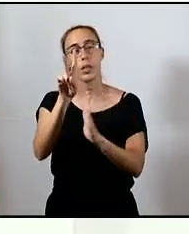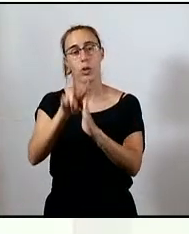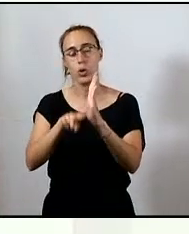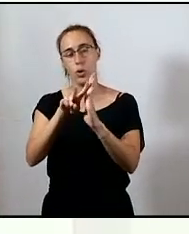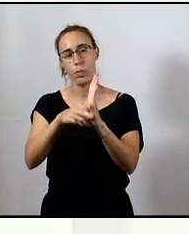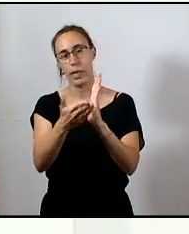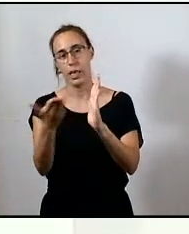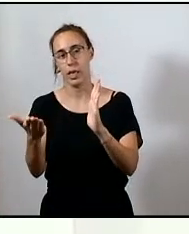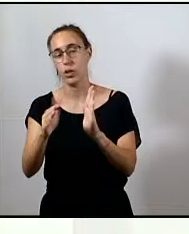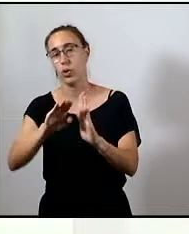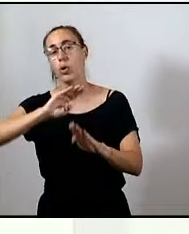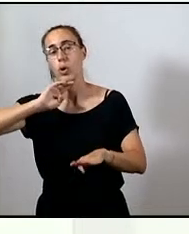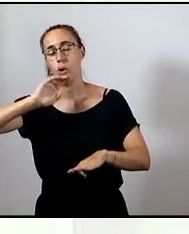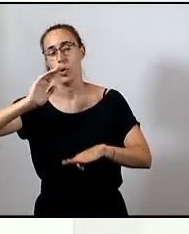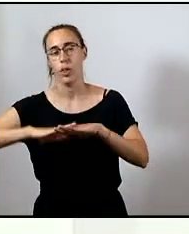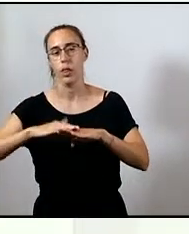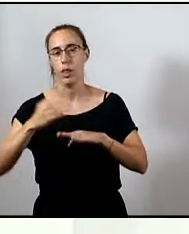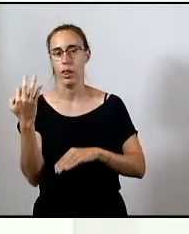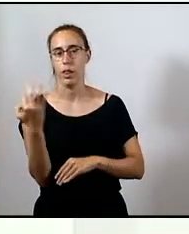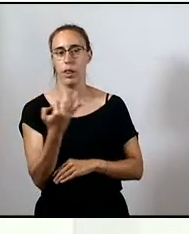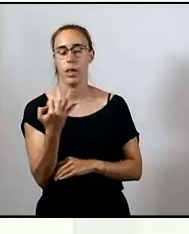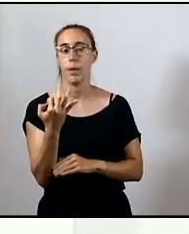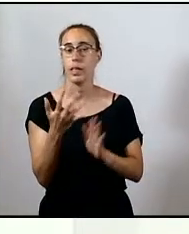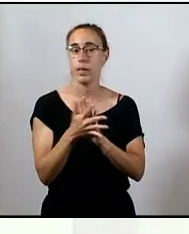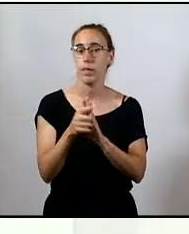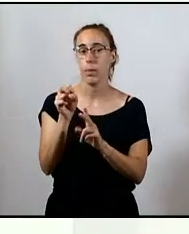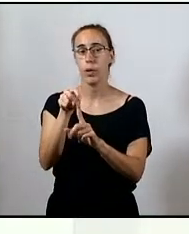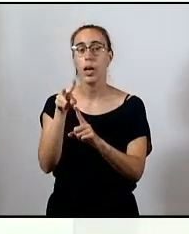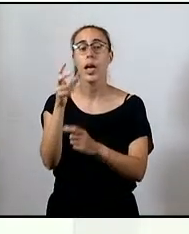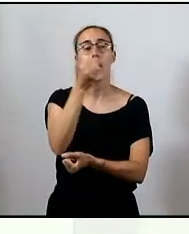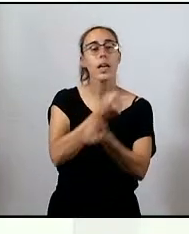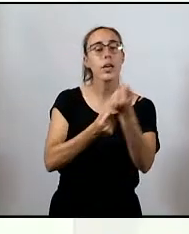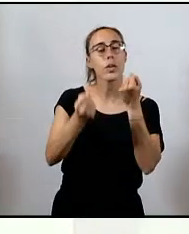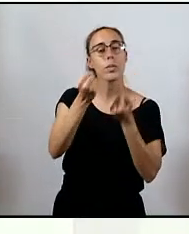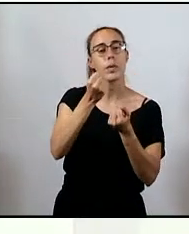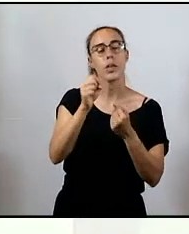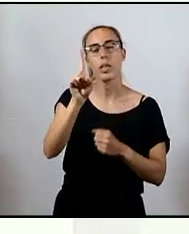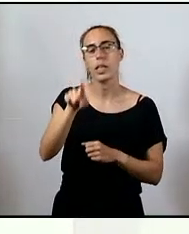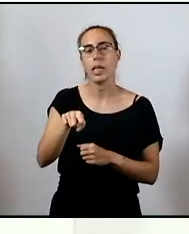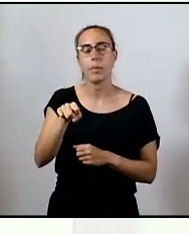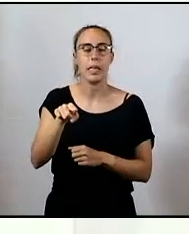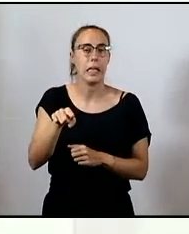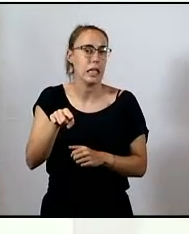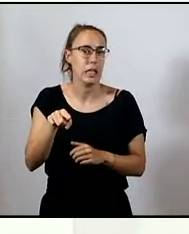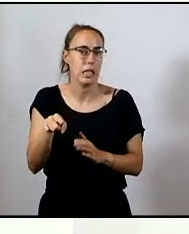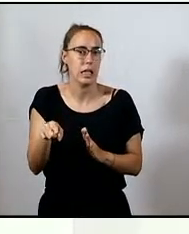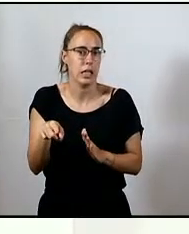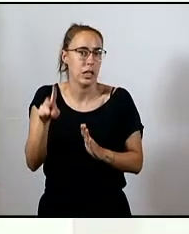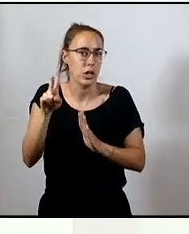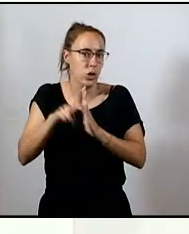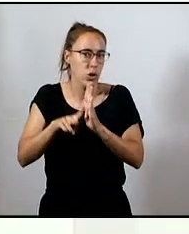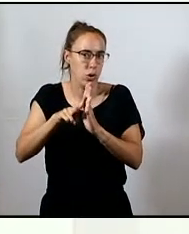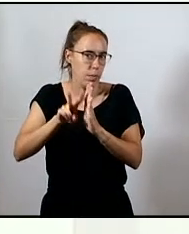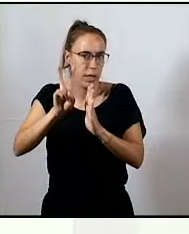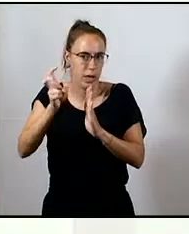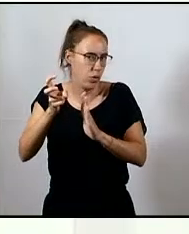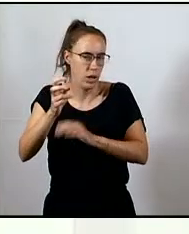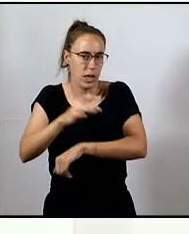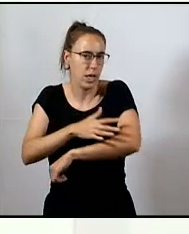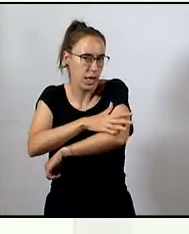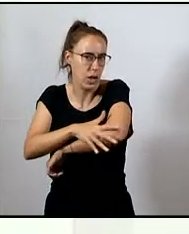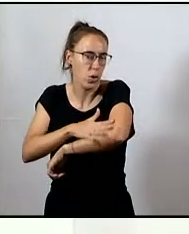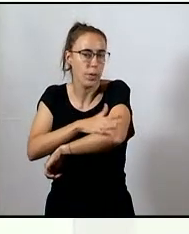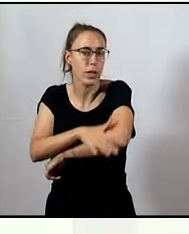requerimientos tanto autonómicos como si hay algún otro de otra administración pública.